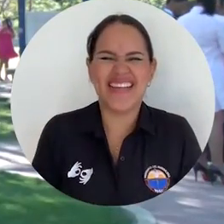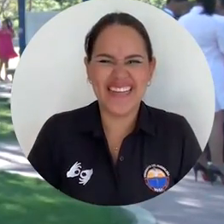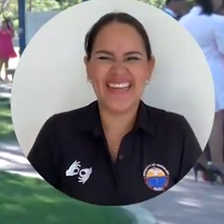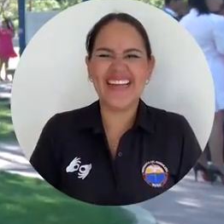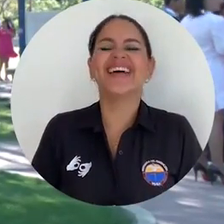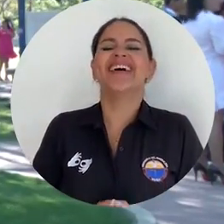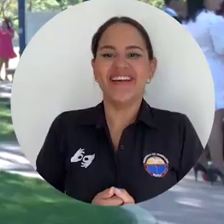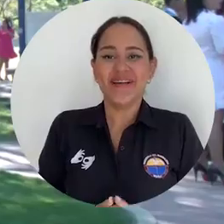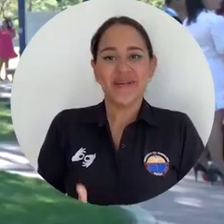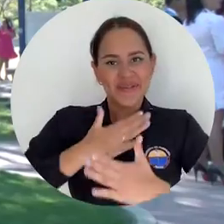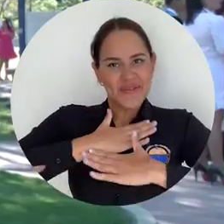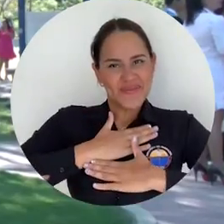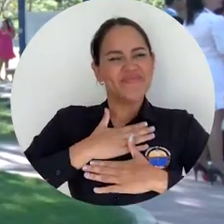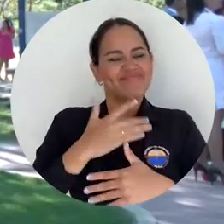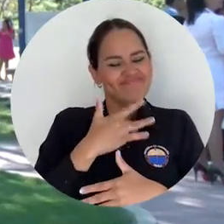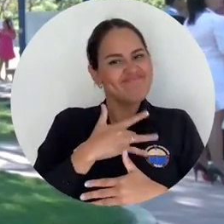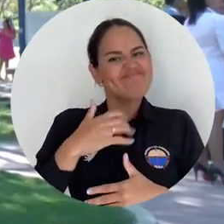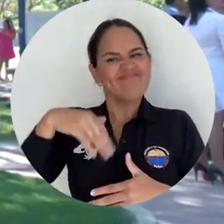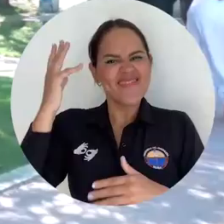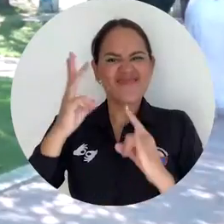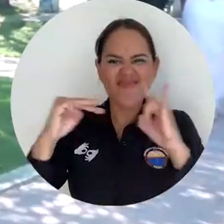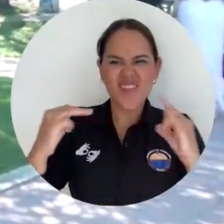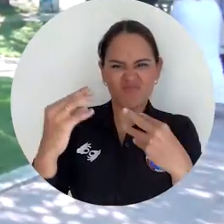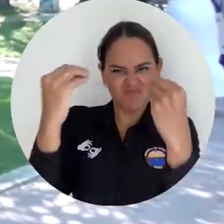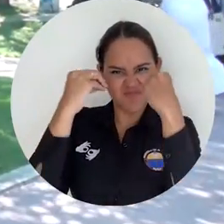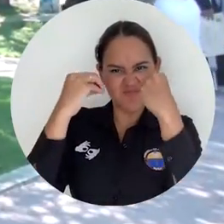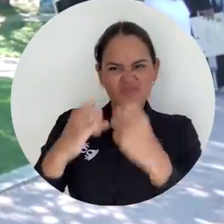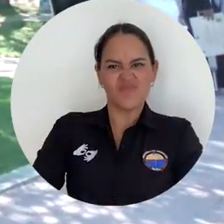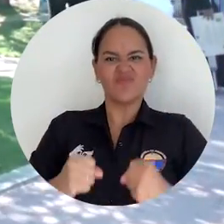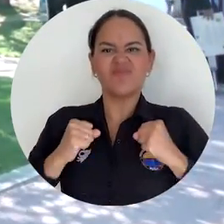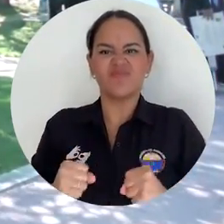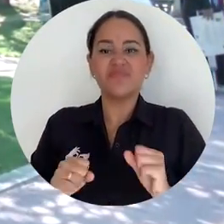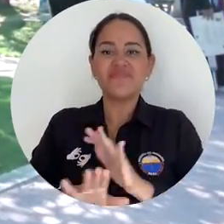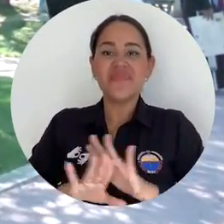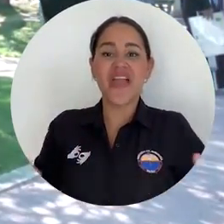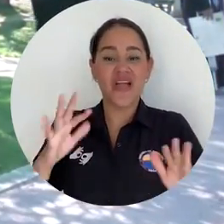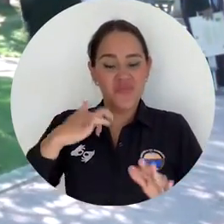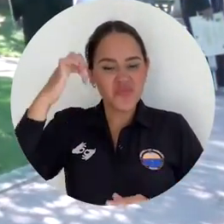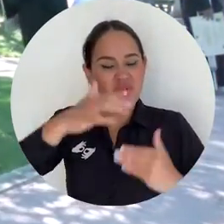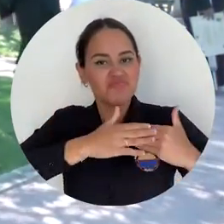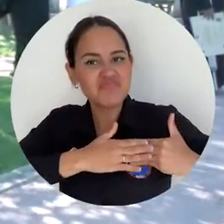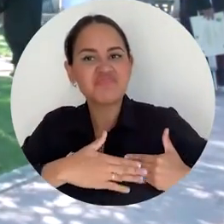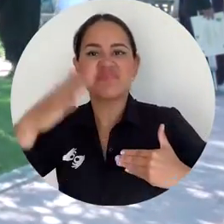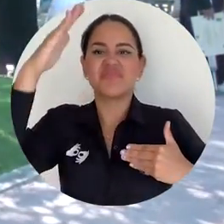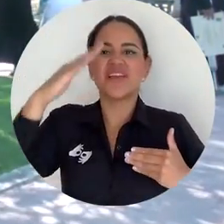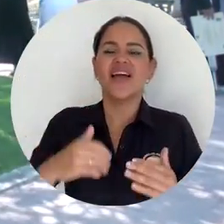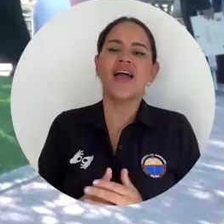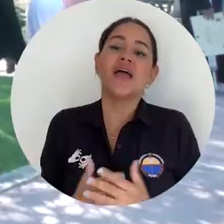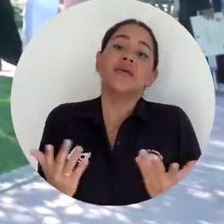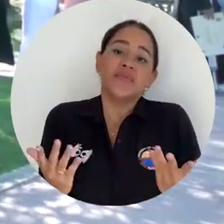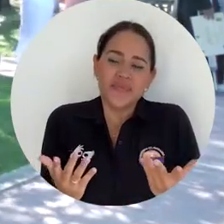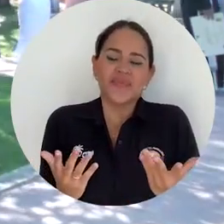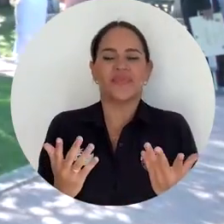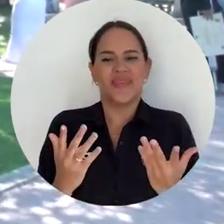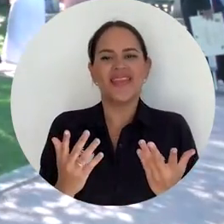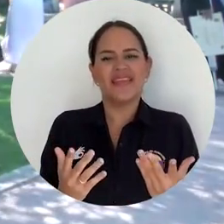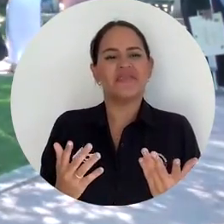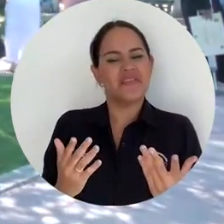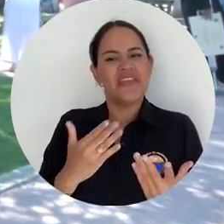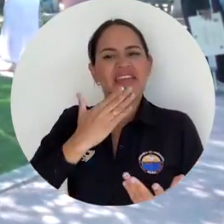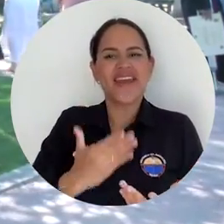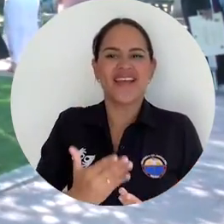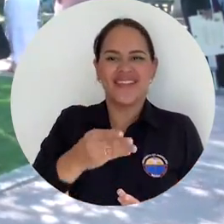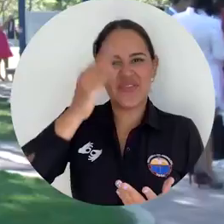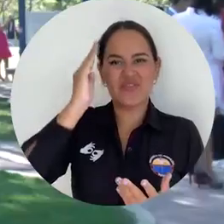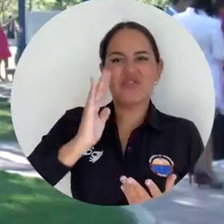de hecho sentí que la universidad me ha preparado súper bien para mí ya mi labor profesional y pues gracias a Dios logré